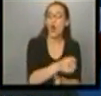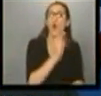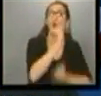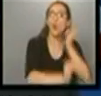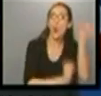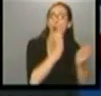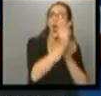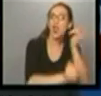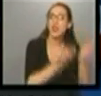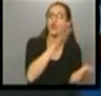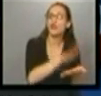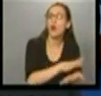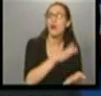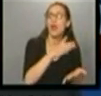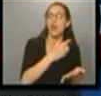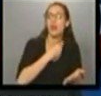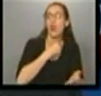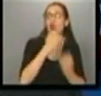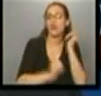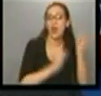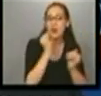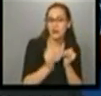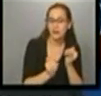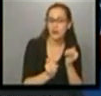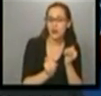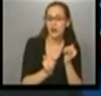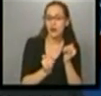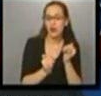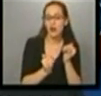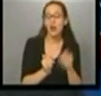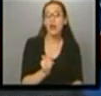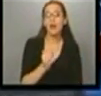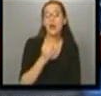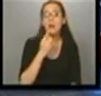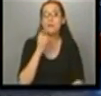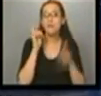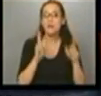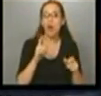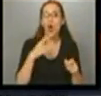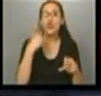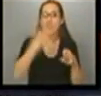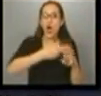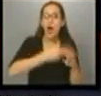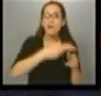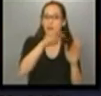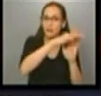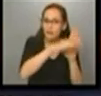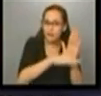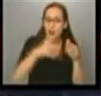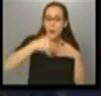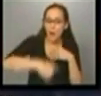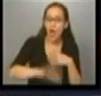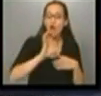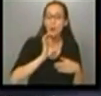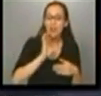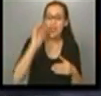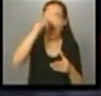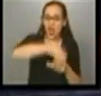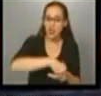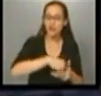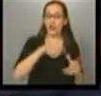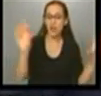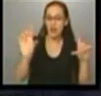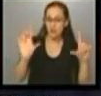contar. Y con gente que no conocía, y me dio los nombres, y eran los nombres lo que ella estaba trabajando, una comedia, estaba escribiendo. Entonces